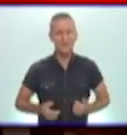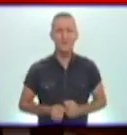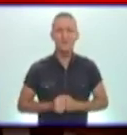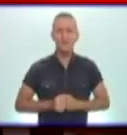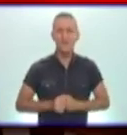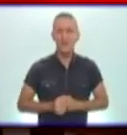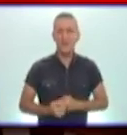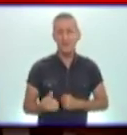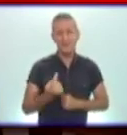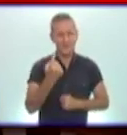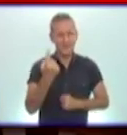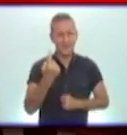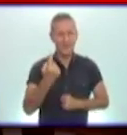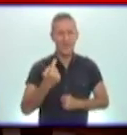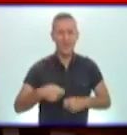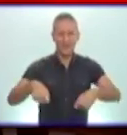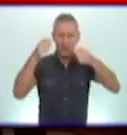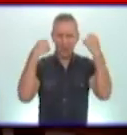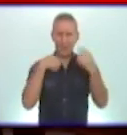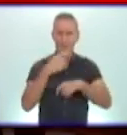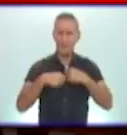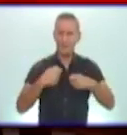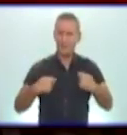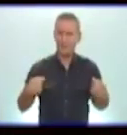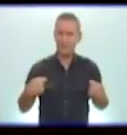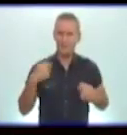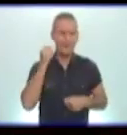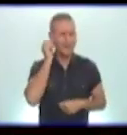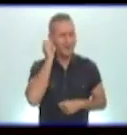de una pionera de un hogar cubano. Adelante.